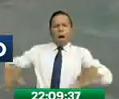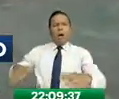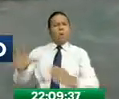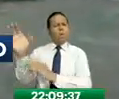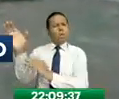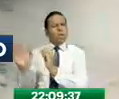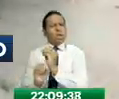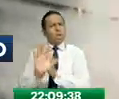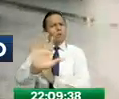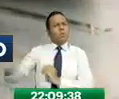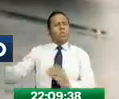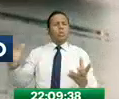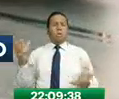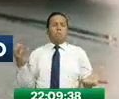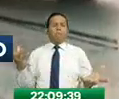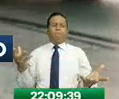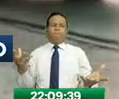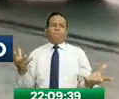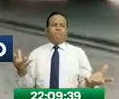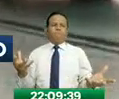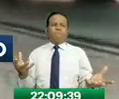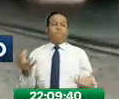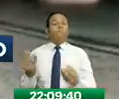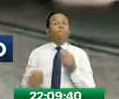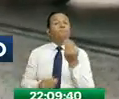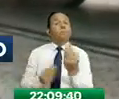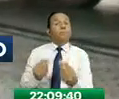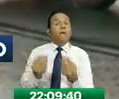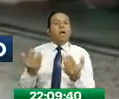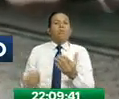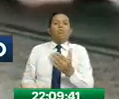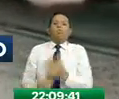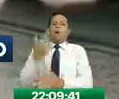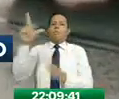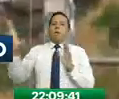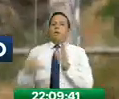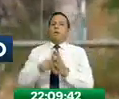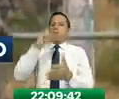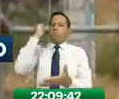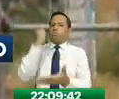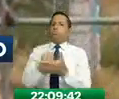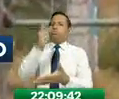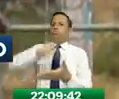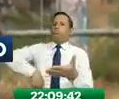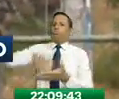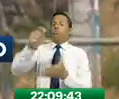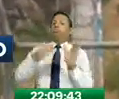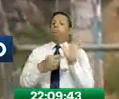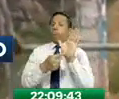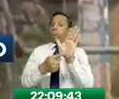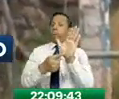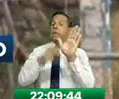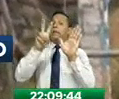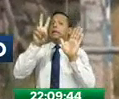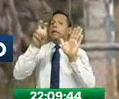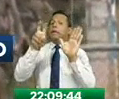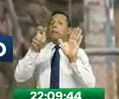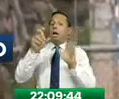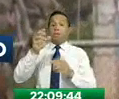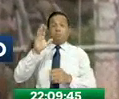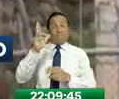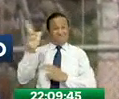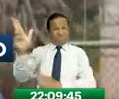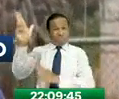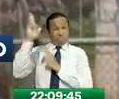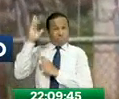se repitan, miembros de las Fuerzas Armadas podrán hacer uso progresivo de la fuerza. Así lo indicó en una entrevista radial el ministro de